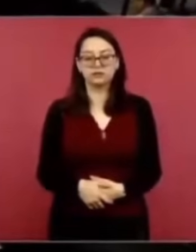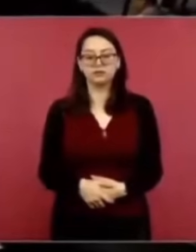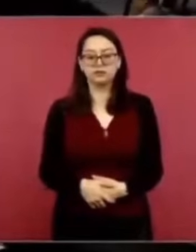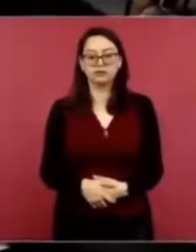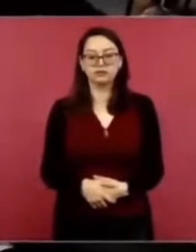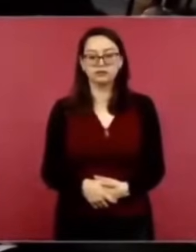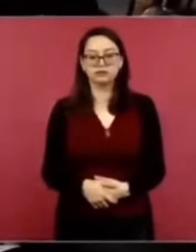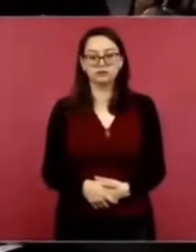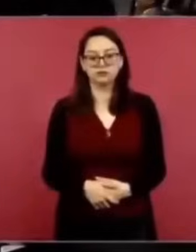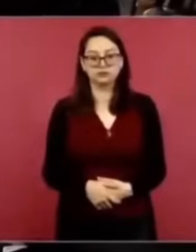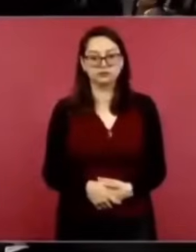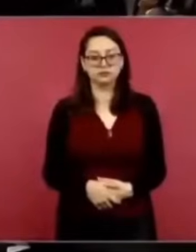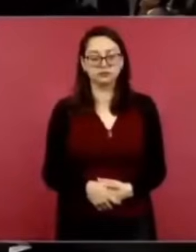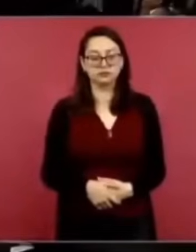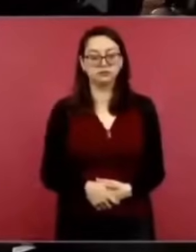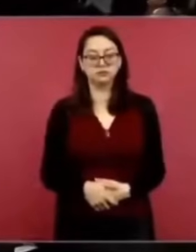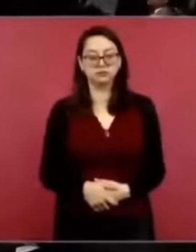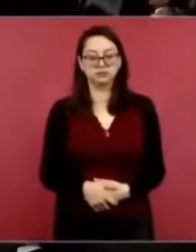A ver, las formas de...